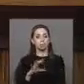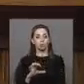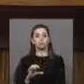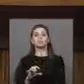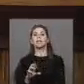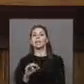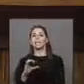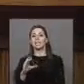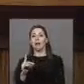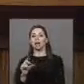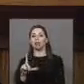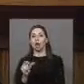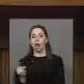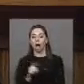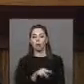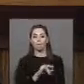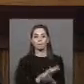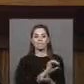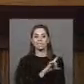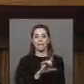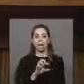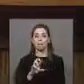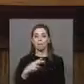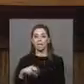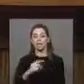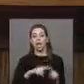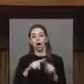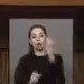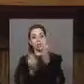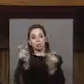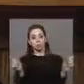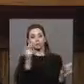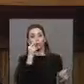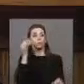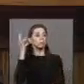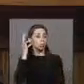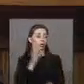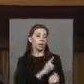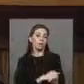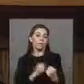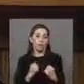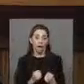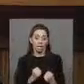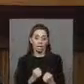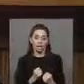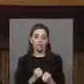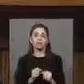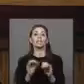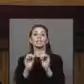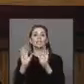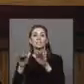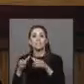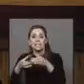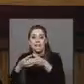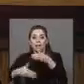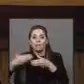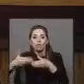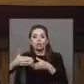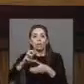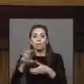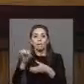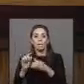Ricardo Lagos Salinas, Michelle Peña y muchos otros, y otras que tuvieron la valentía de mantener la estructura orgánica del PS,